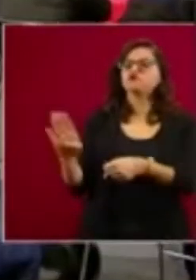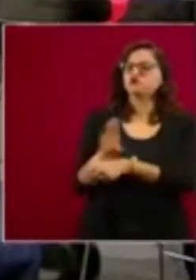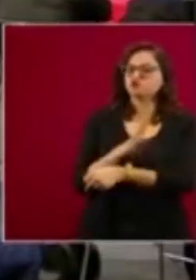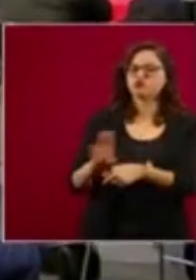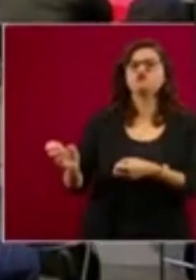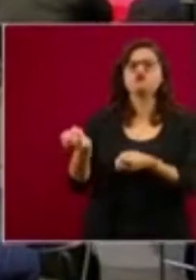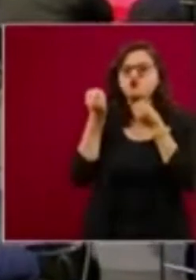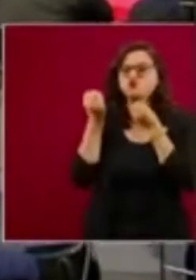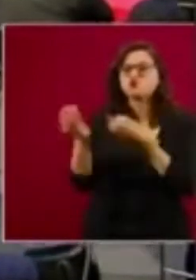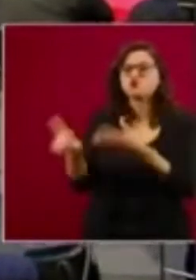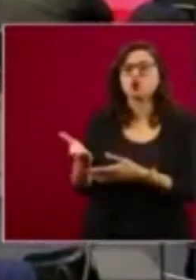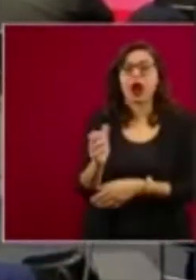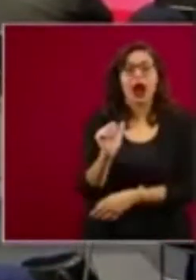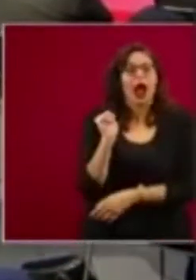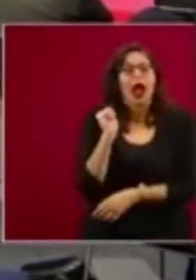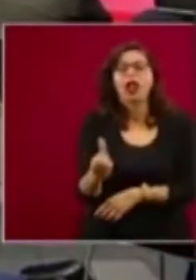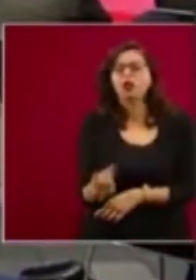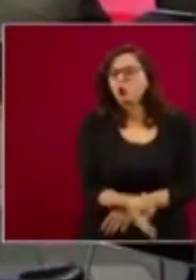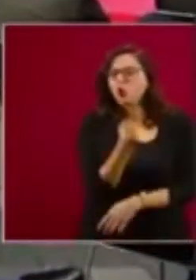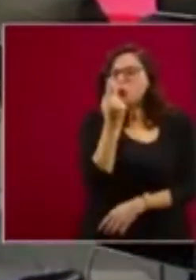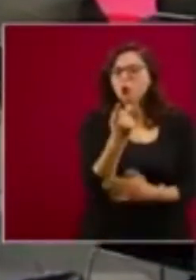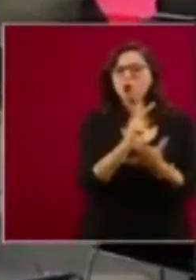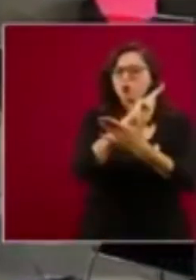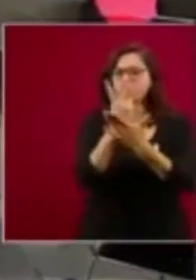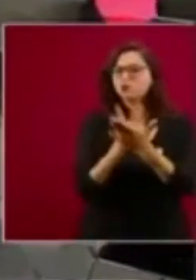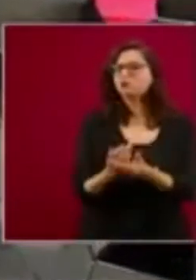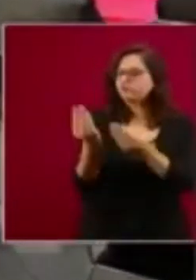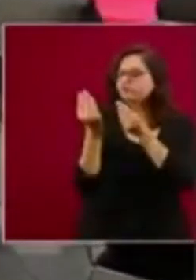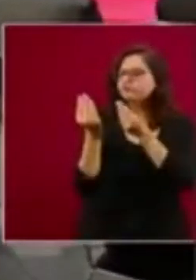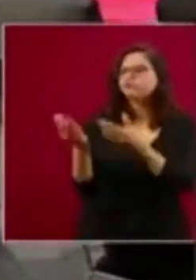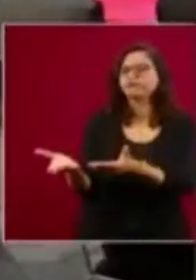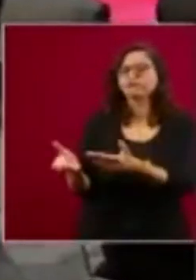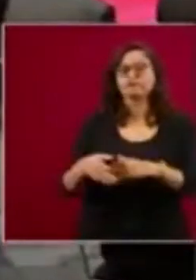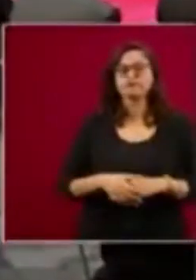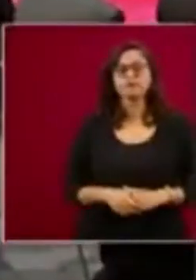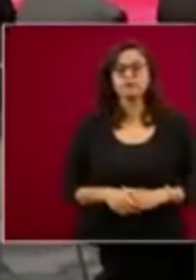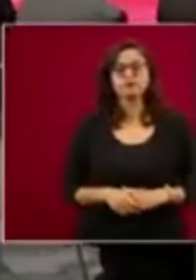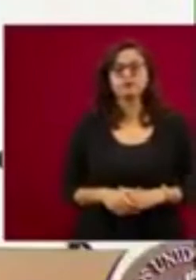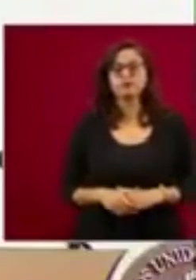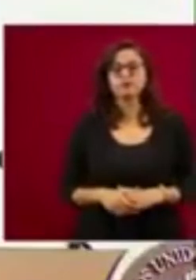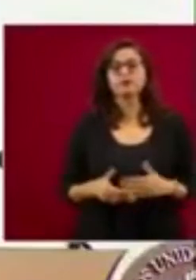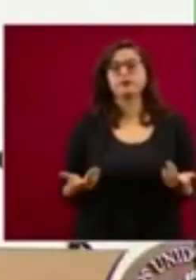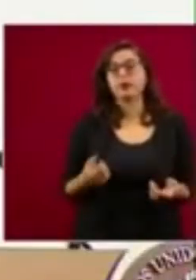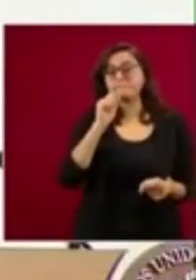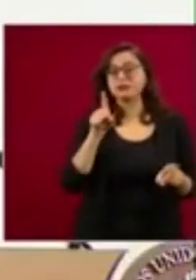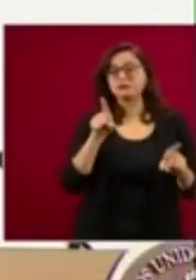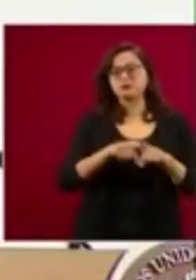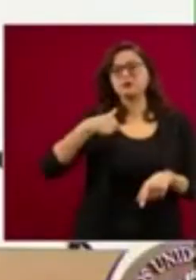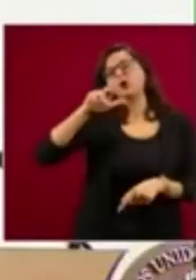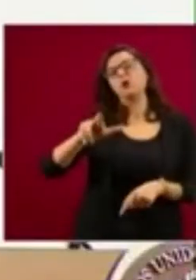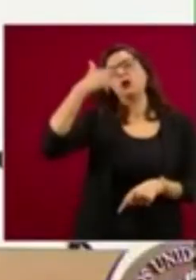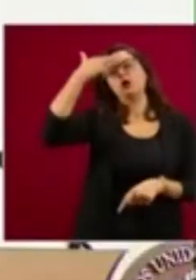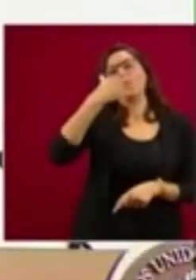inestabilidad en el país, que puede generar peligrosamente una situación de confrontación social.